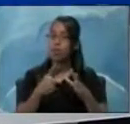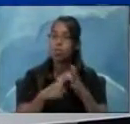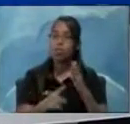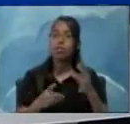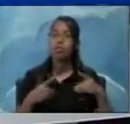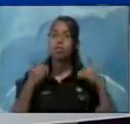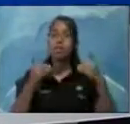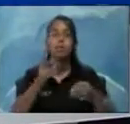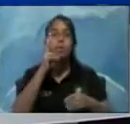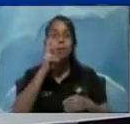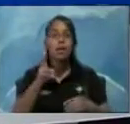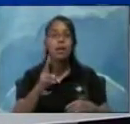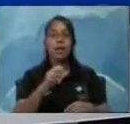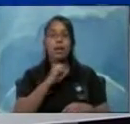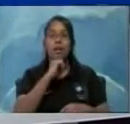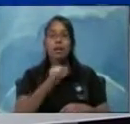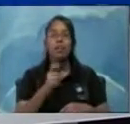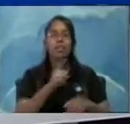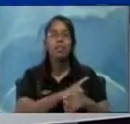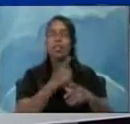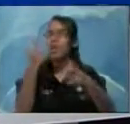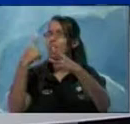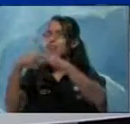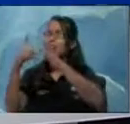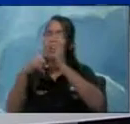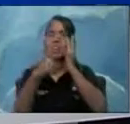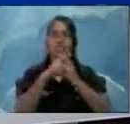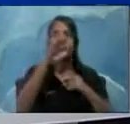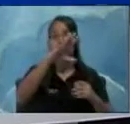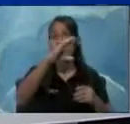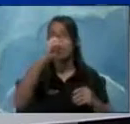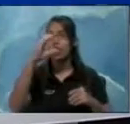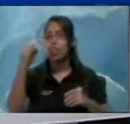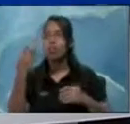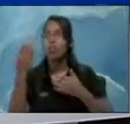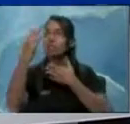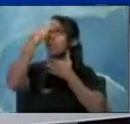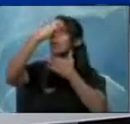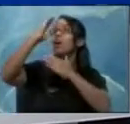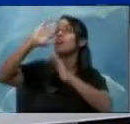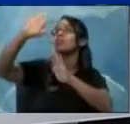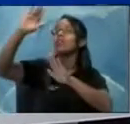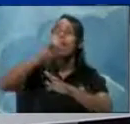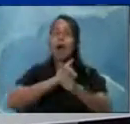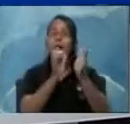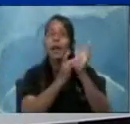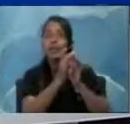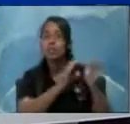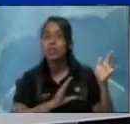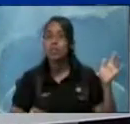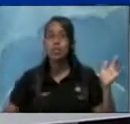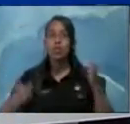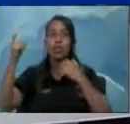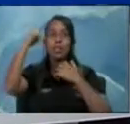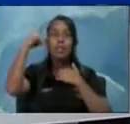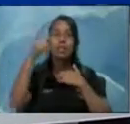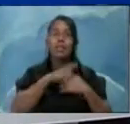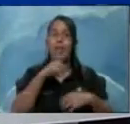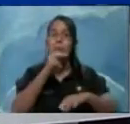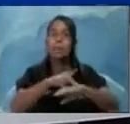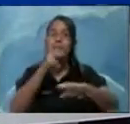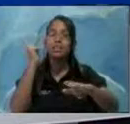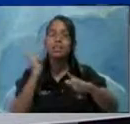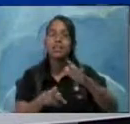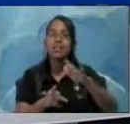observar Y es que de aquellos 500 que despidieron al Señor el día de Pentecostés